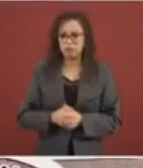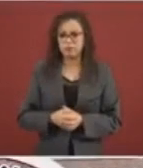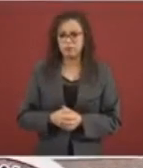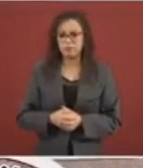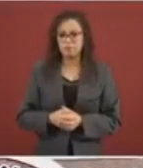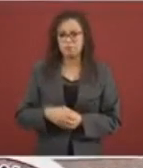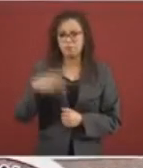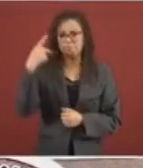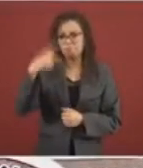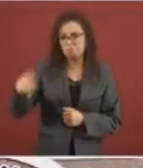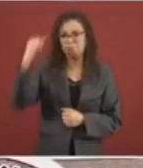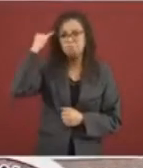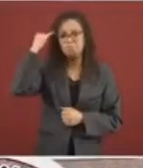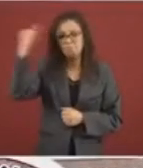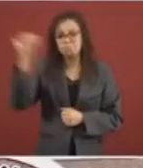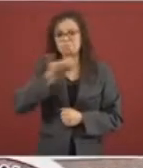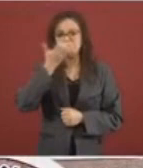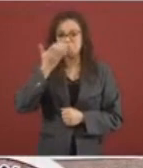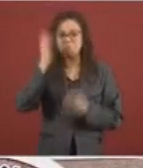concepción conservadora,